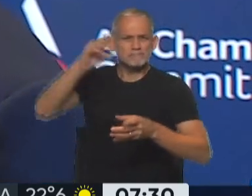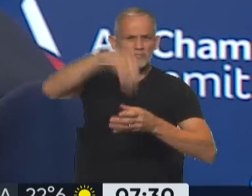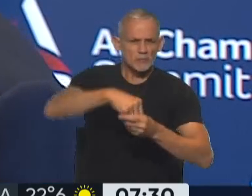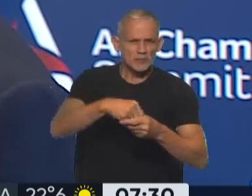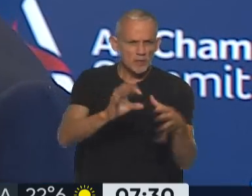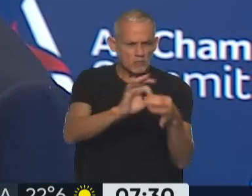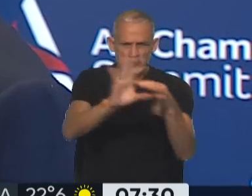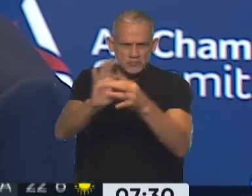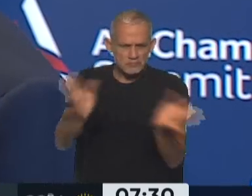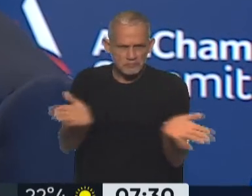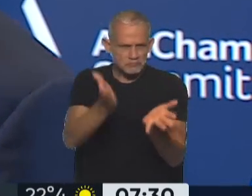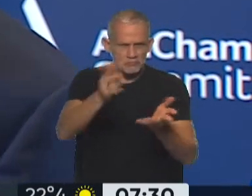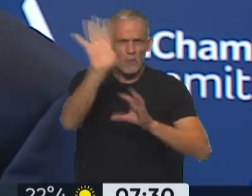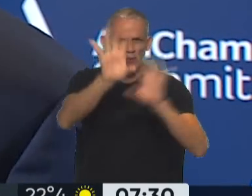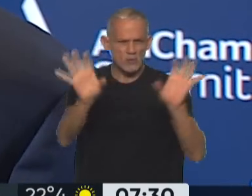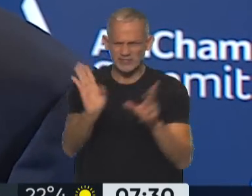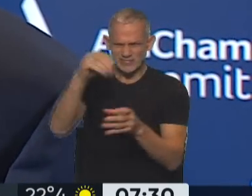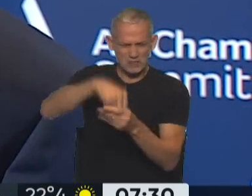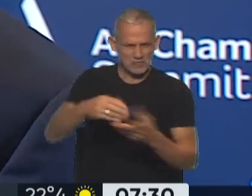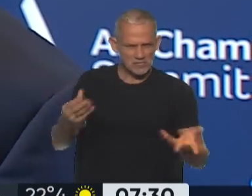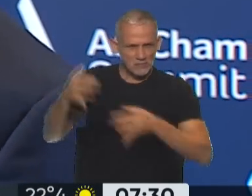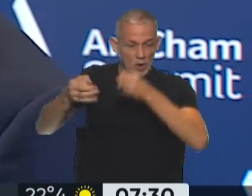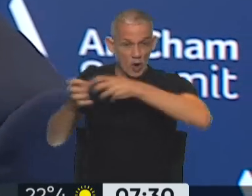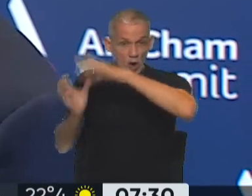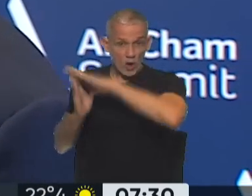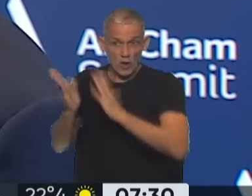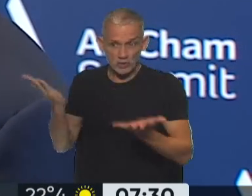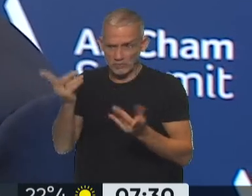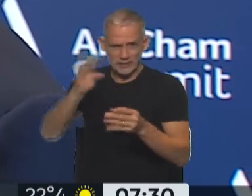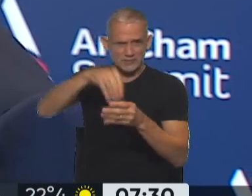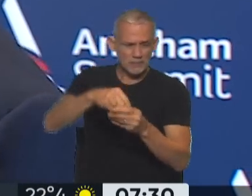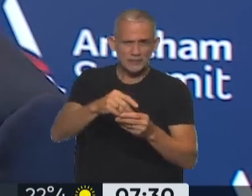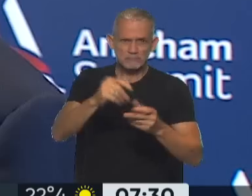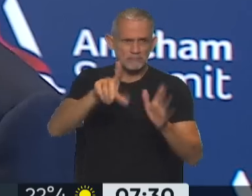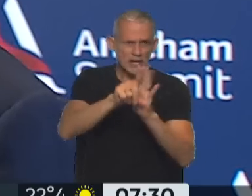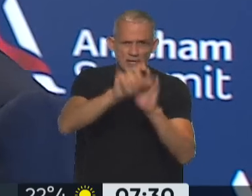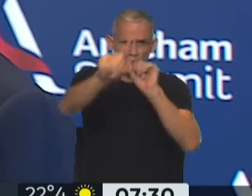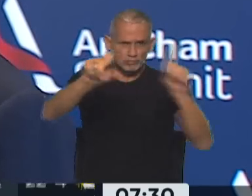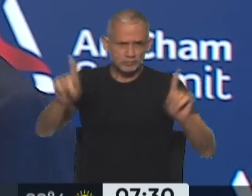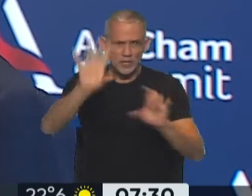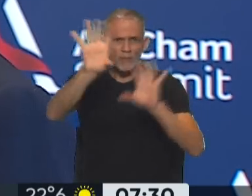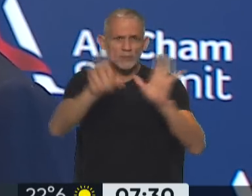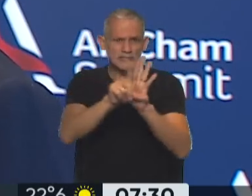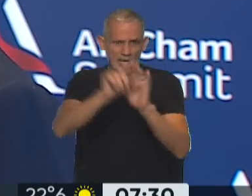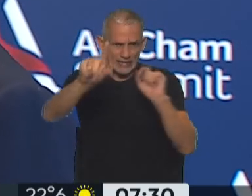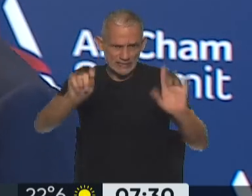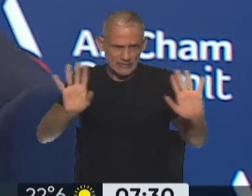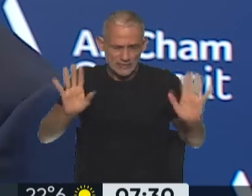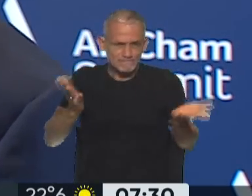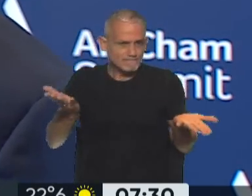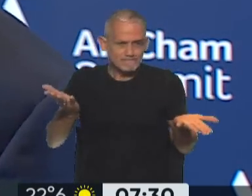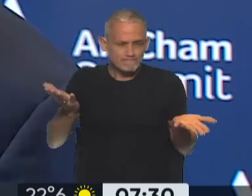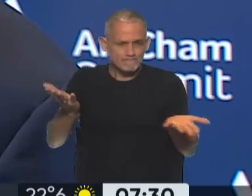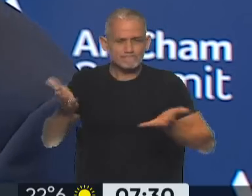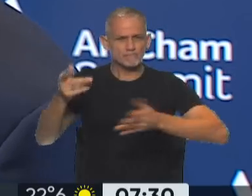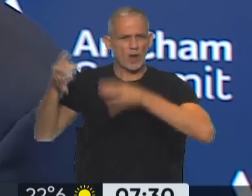autonomías provinciales, toma potestades que son de los gobernadores y que son de las legislaturas provinciales con sus leyes, y realmente si